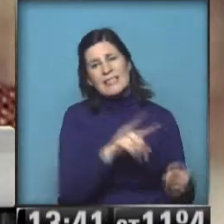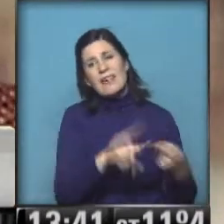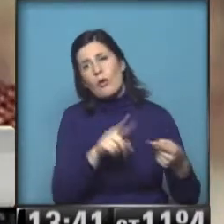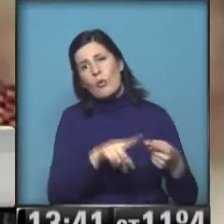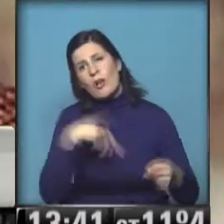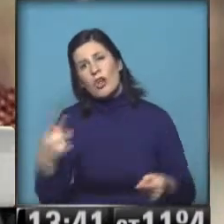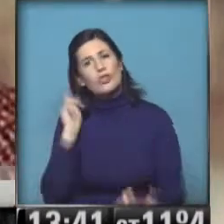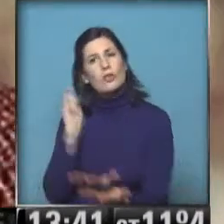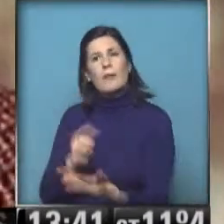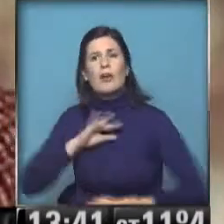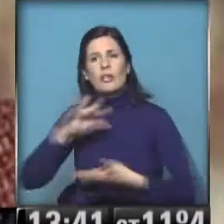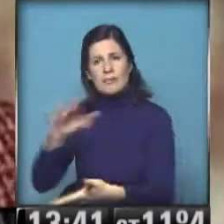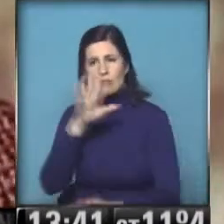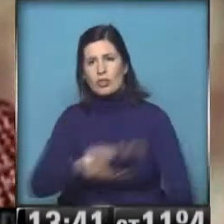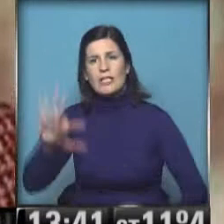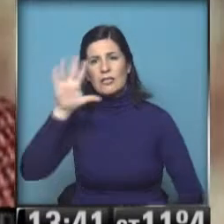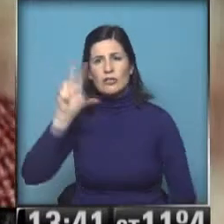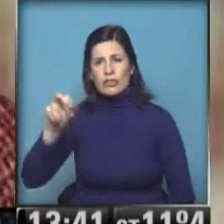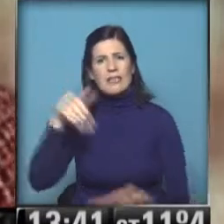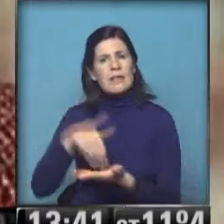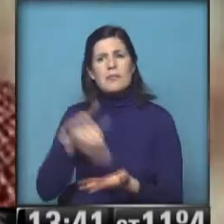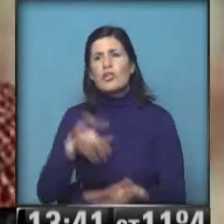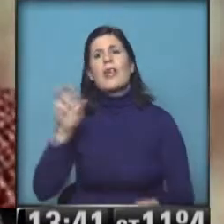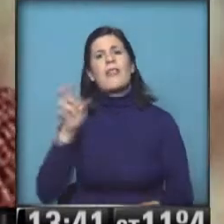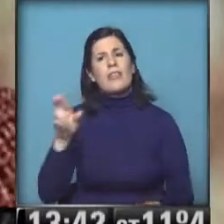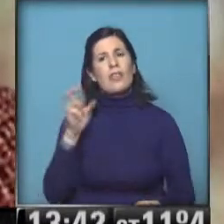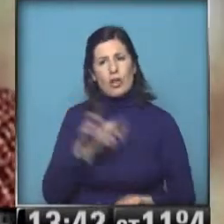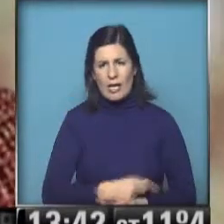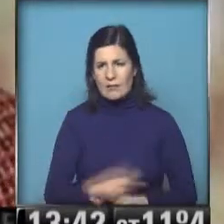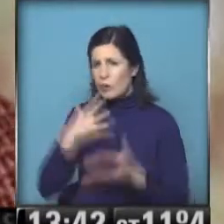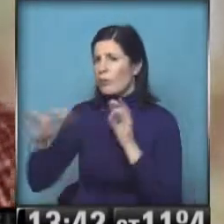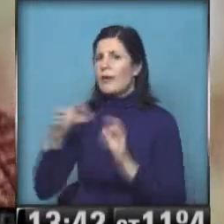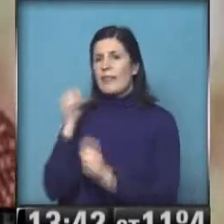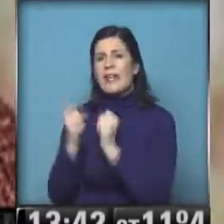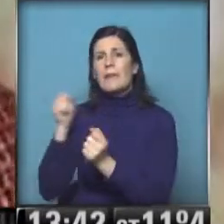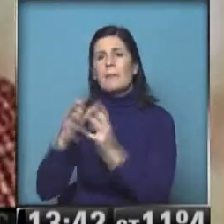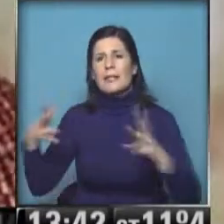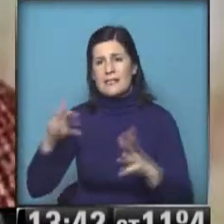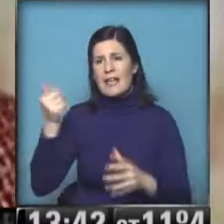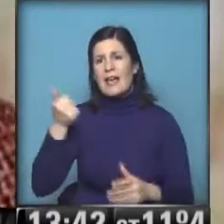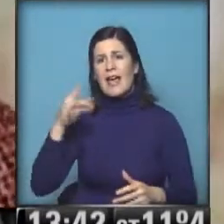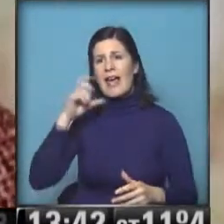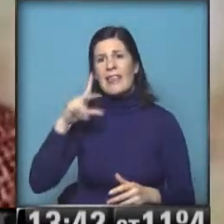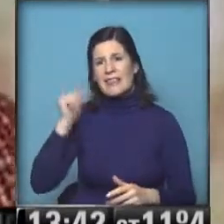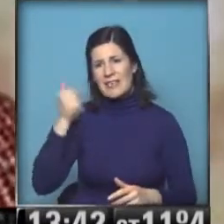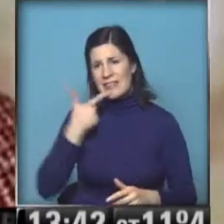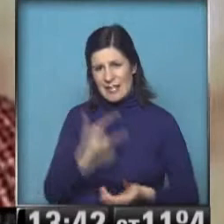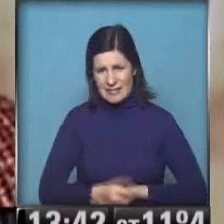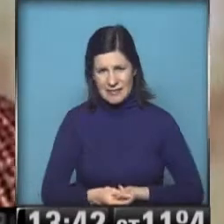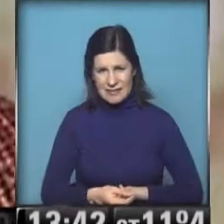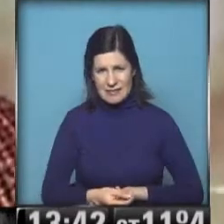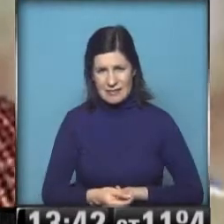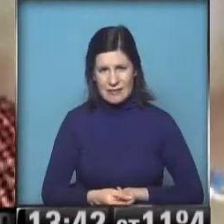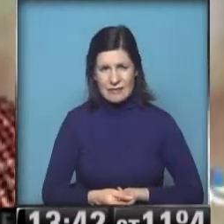una indemnización de 530 millones de dólares por la venta de Adidas durante la gestión de Sarkozy cuando era ministra de Finanzas.